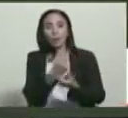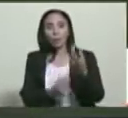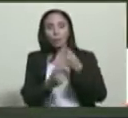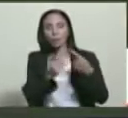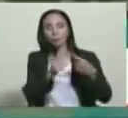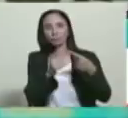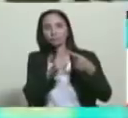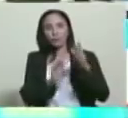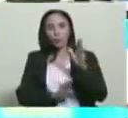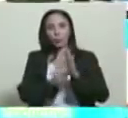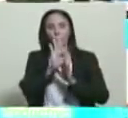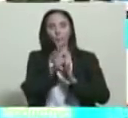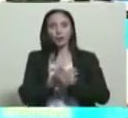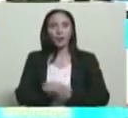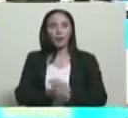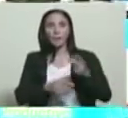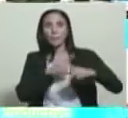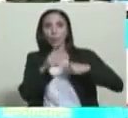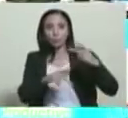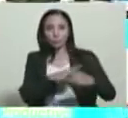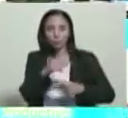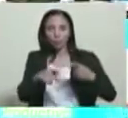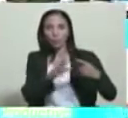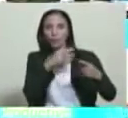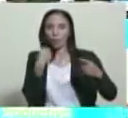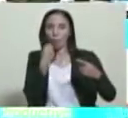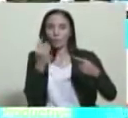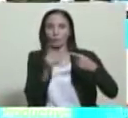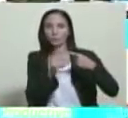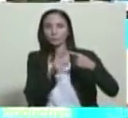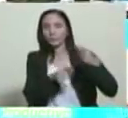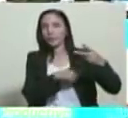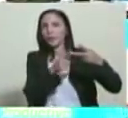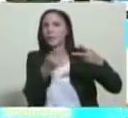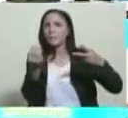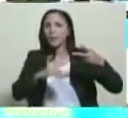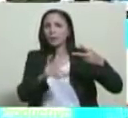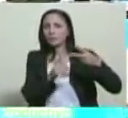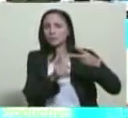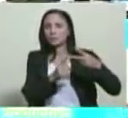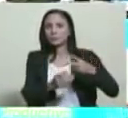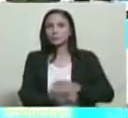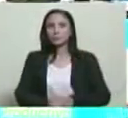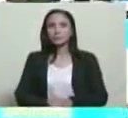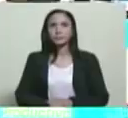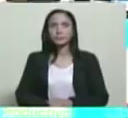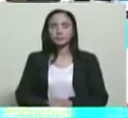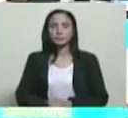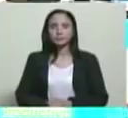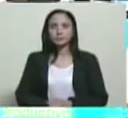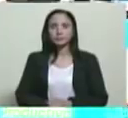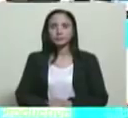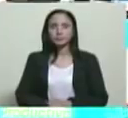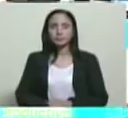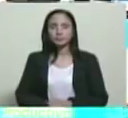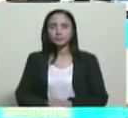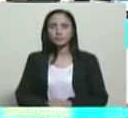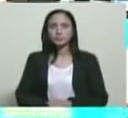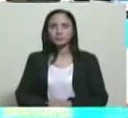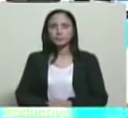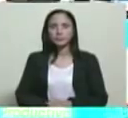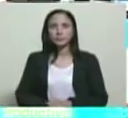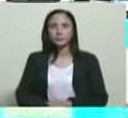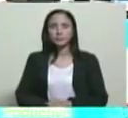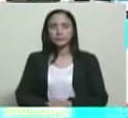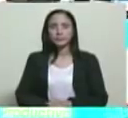para fortalecer la capacidad productiva de la juventud venezolana. Se somete a la consideración del ciudadano presidente de la